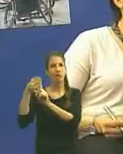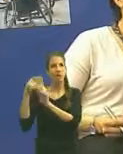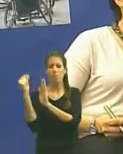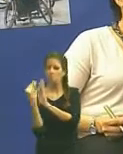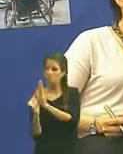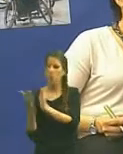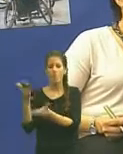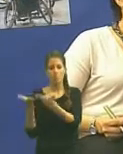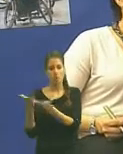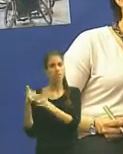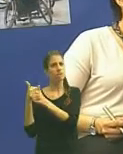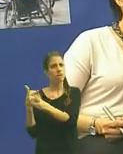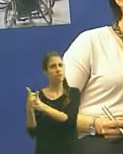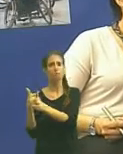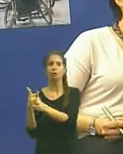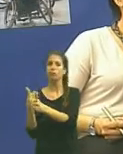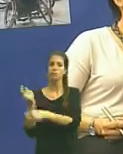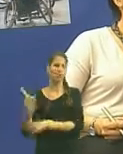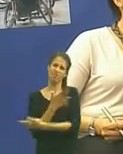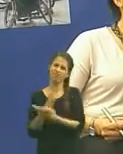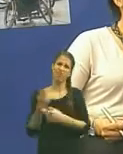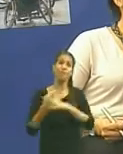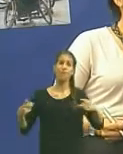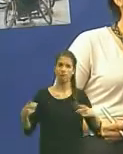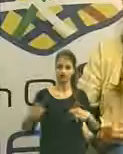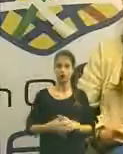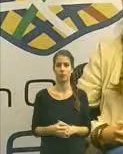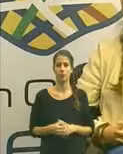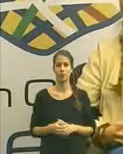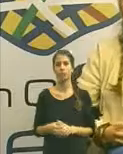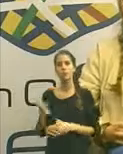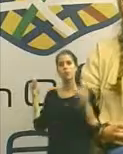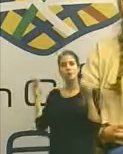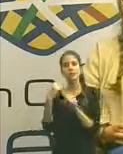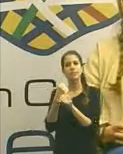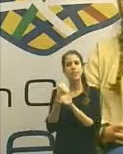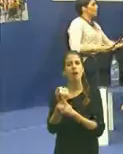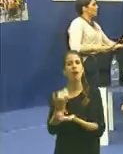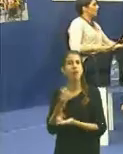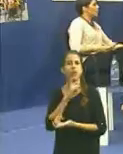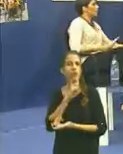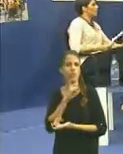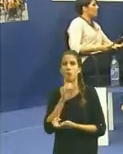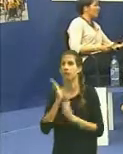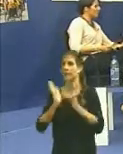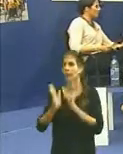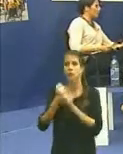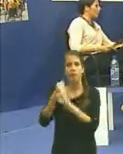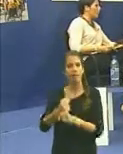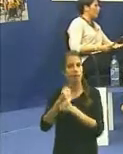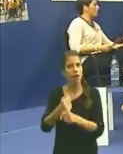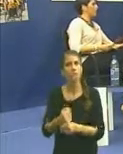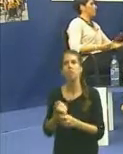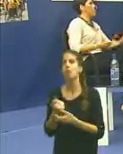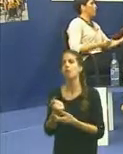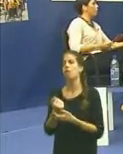objetivos, evaluaciones, seguimientos, no tiene nada que ver. ¿Y cómo se trabaja, por ejemplo, con estas terapias